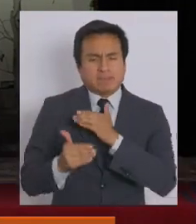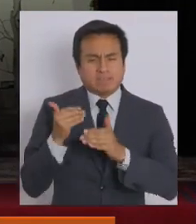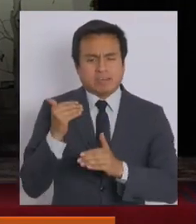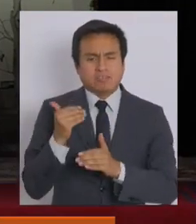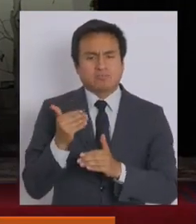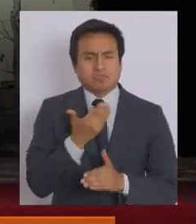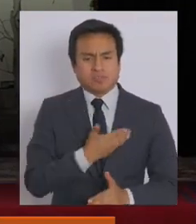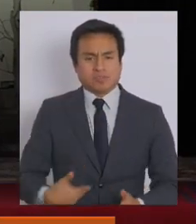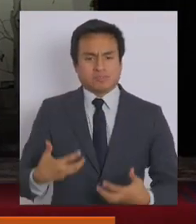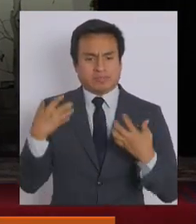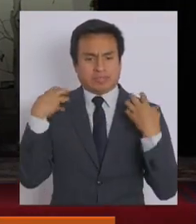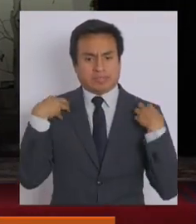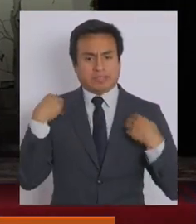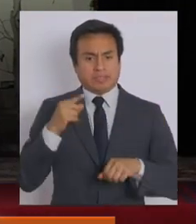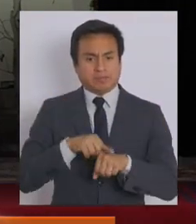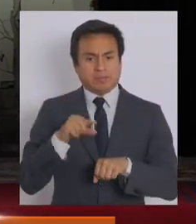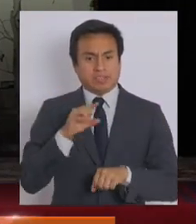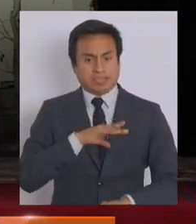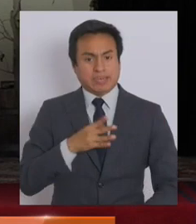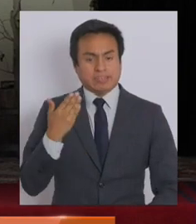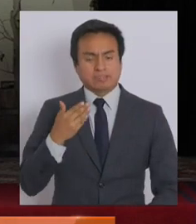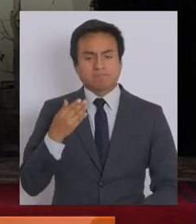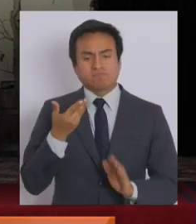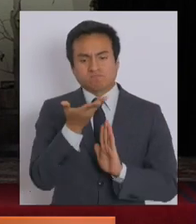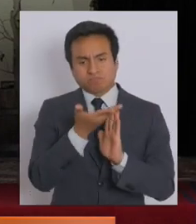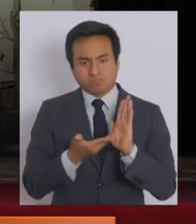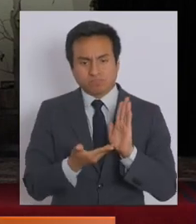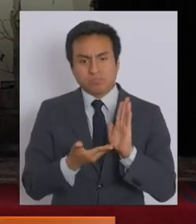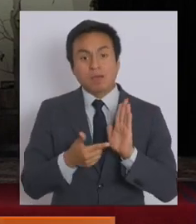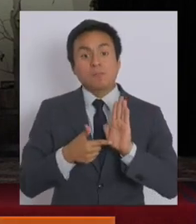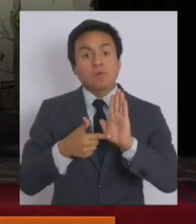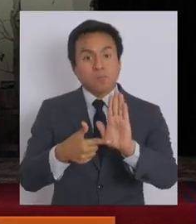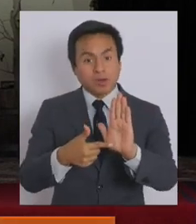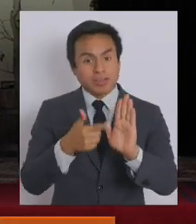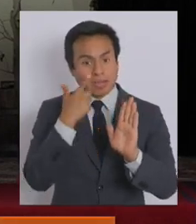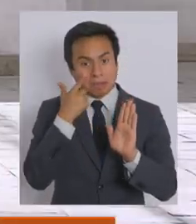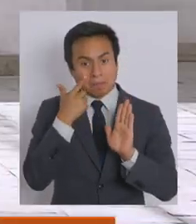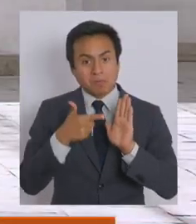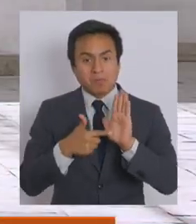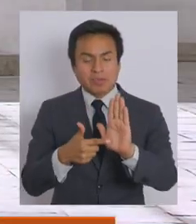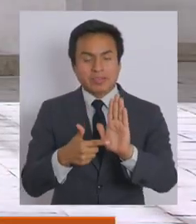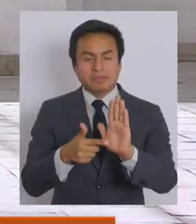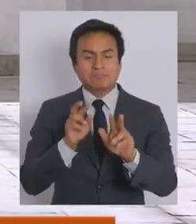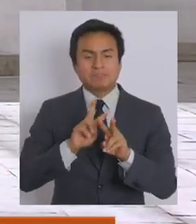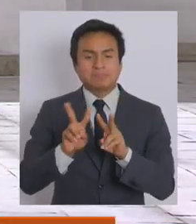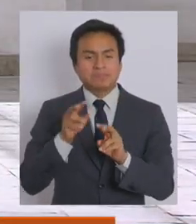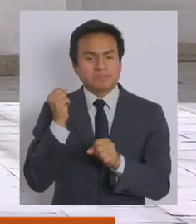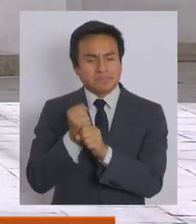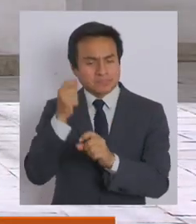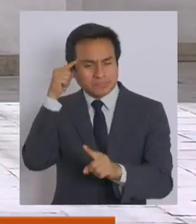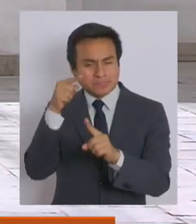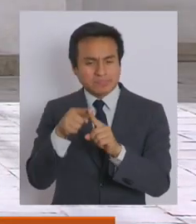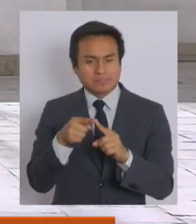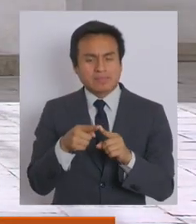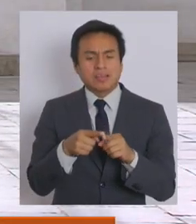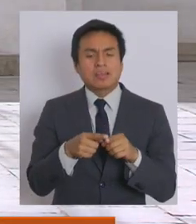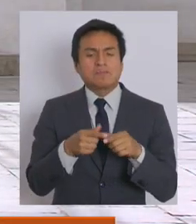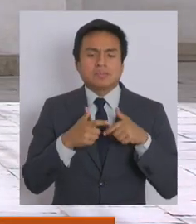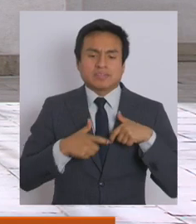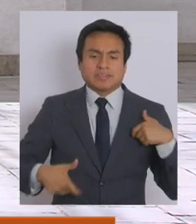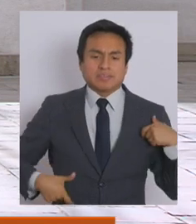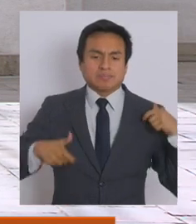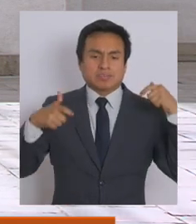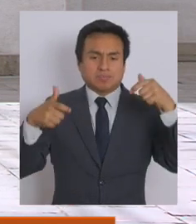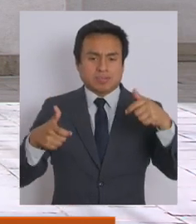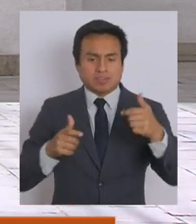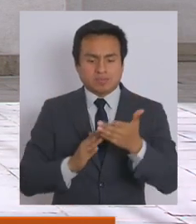la presidencia pro tempore de Chile, y también hay una propuesta para una hoja de ruta para la presidencia pro tempore que asumirá